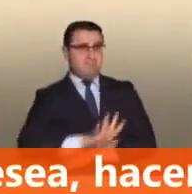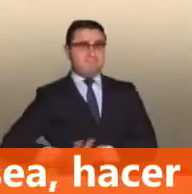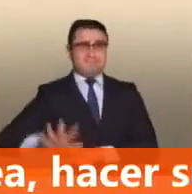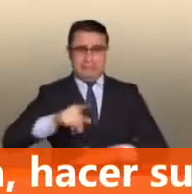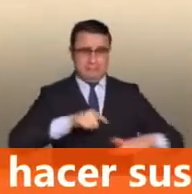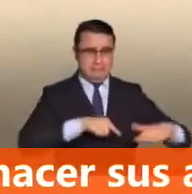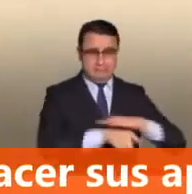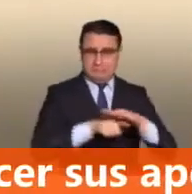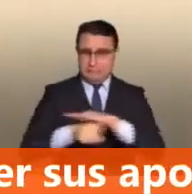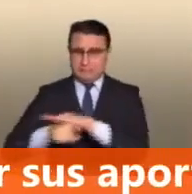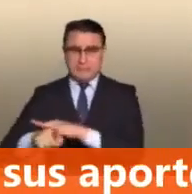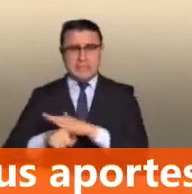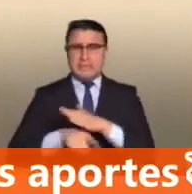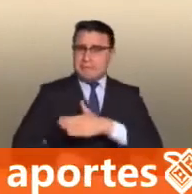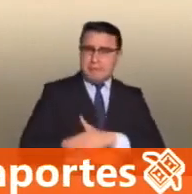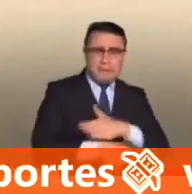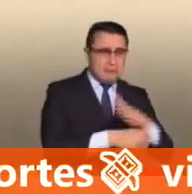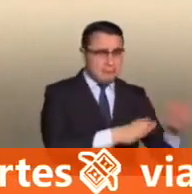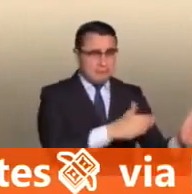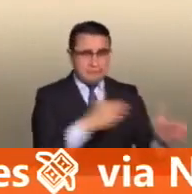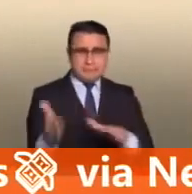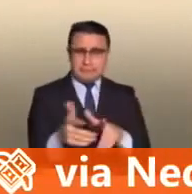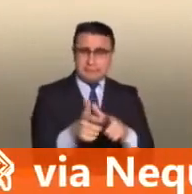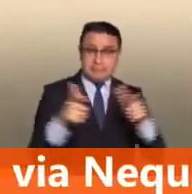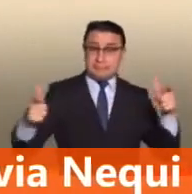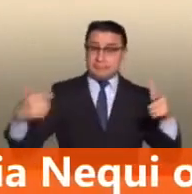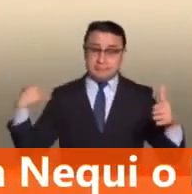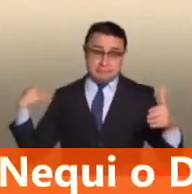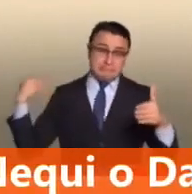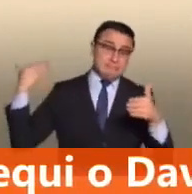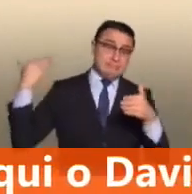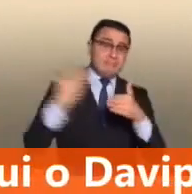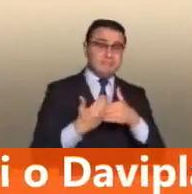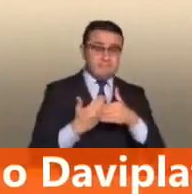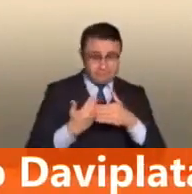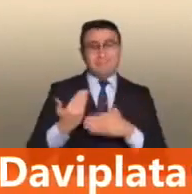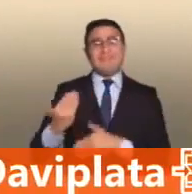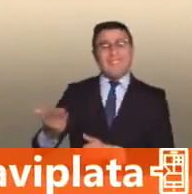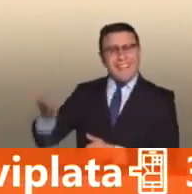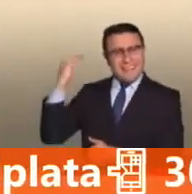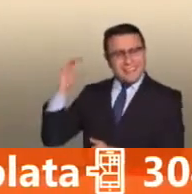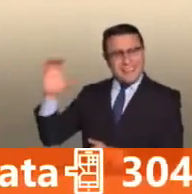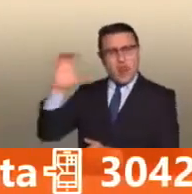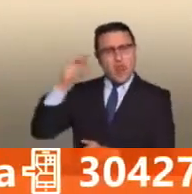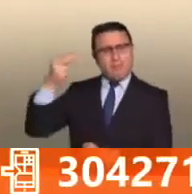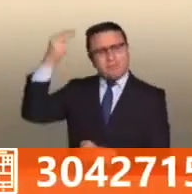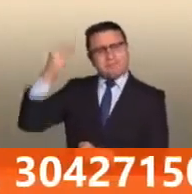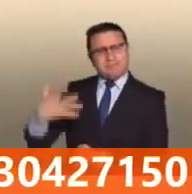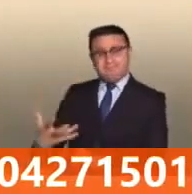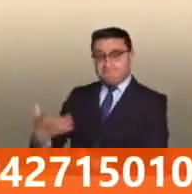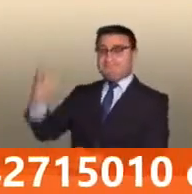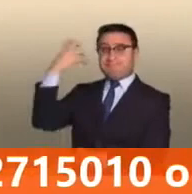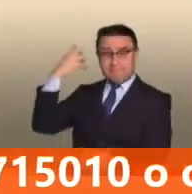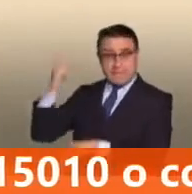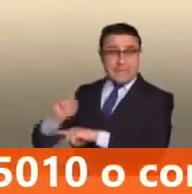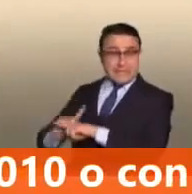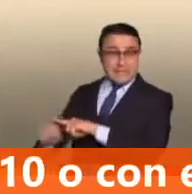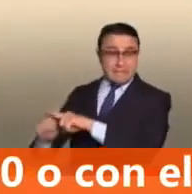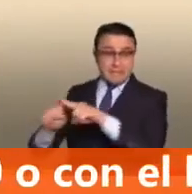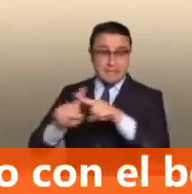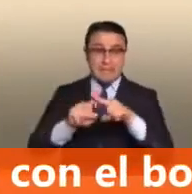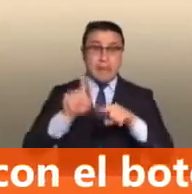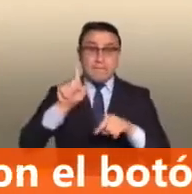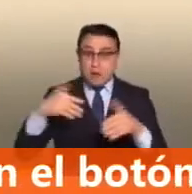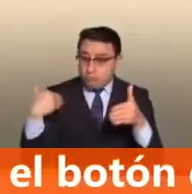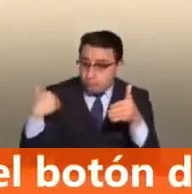reciente, porque ha existido varios en todo nuestro historial